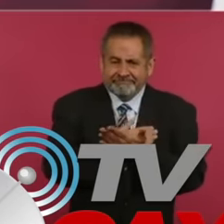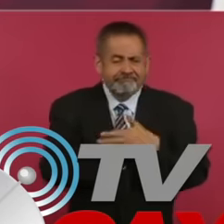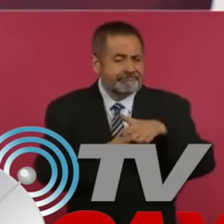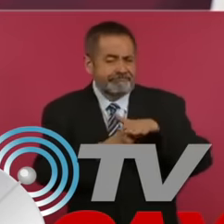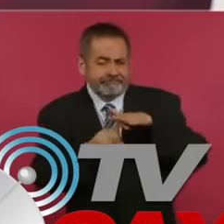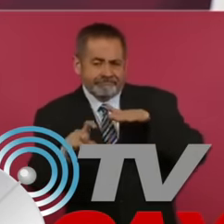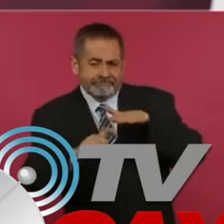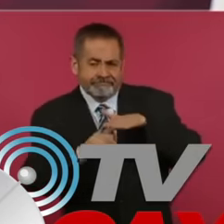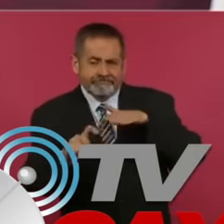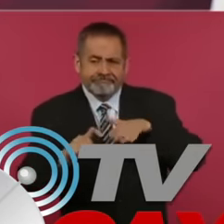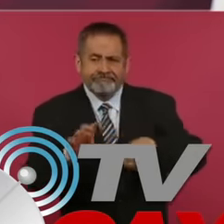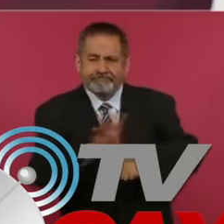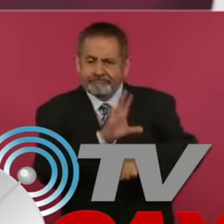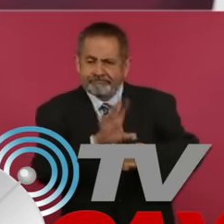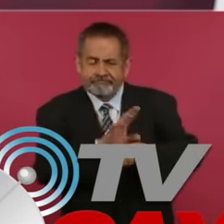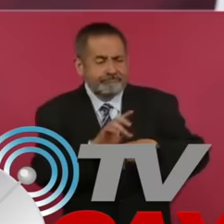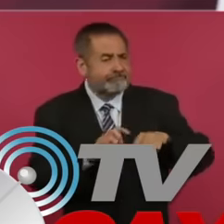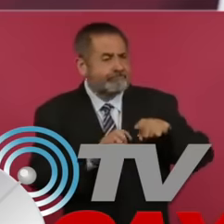combustibles fósiles.